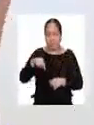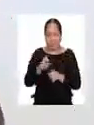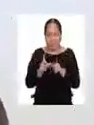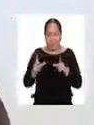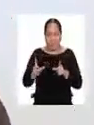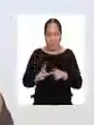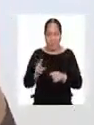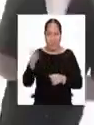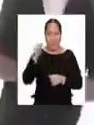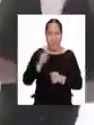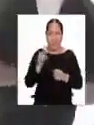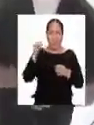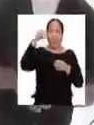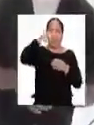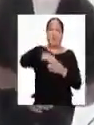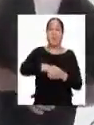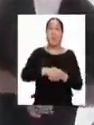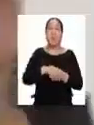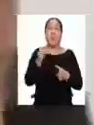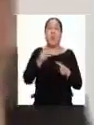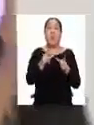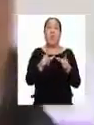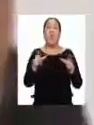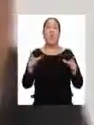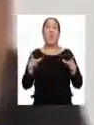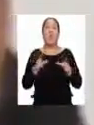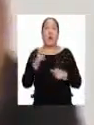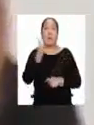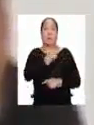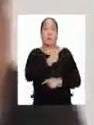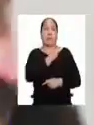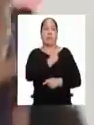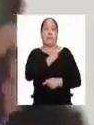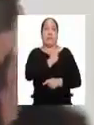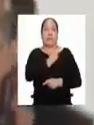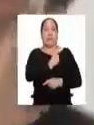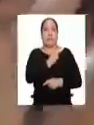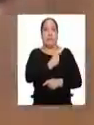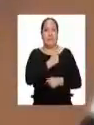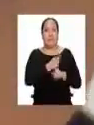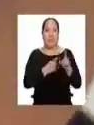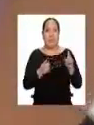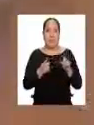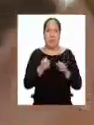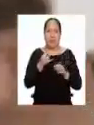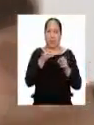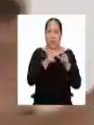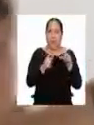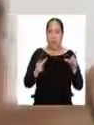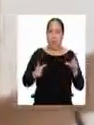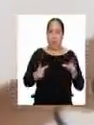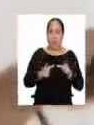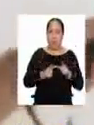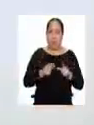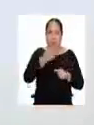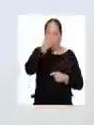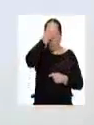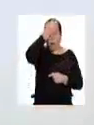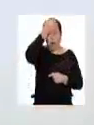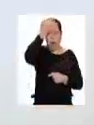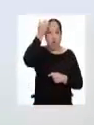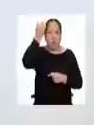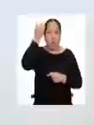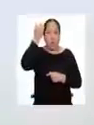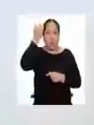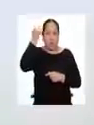estudio. Vas a estar en este caso en un circo de terror. Sin embargo, va a haber momentos donde simplemente ya, sin que te des cuenta, vas a empezar a olvidar que